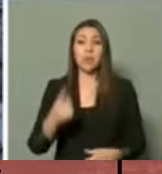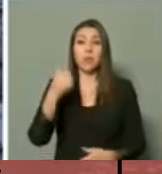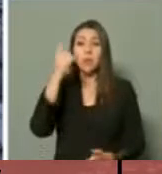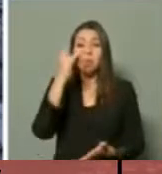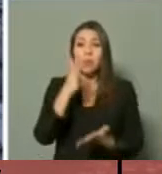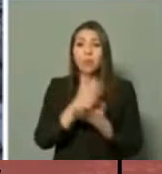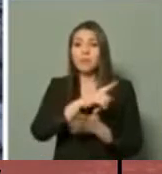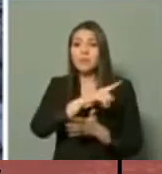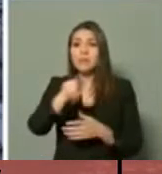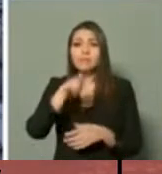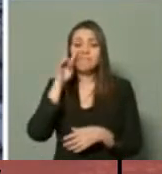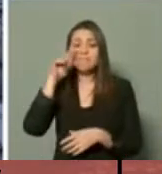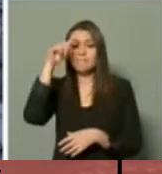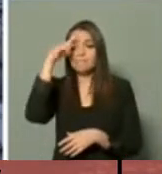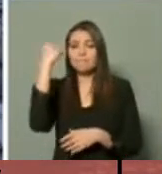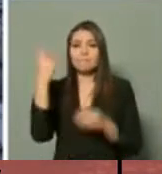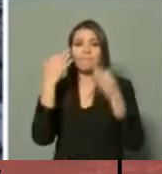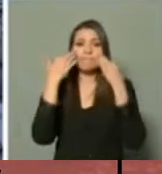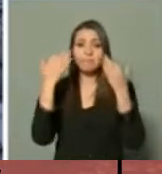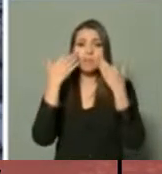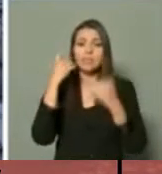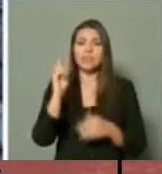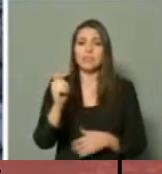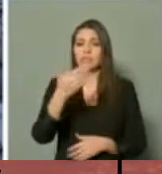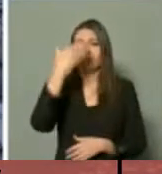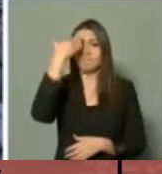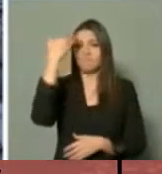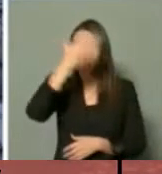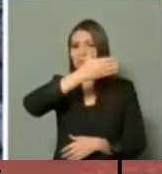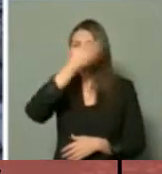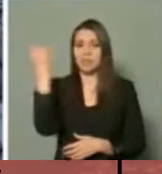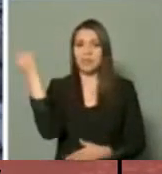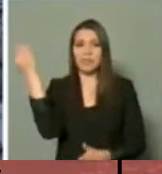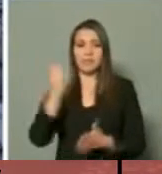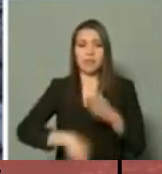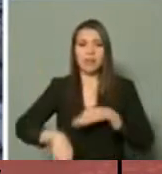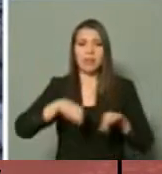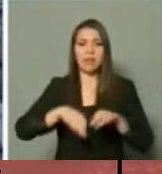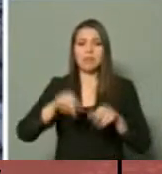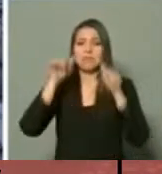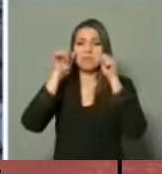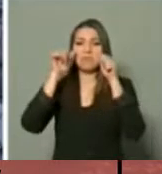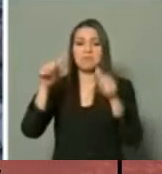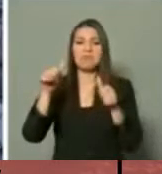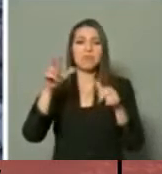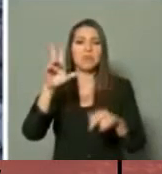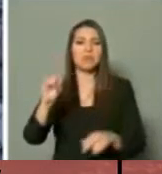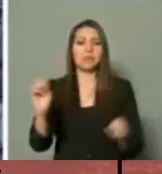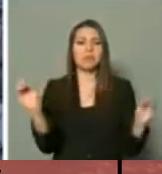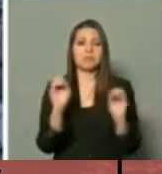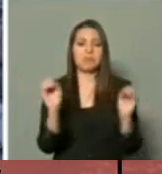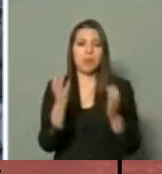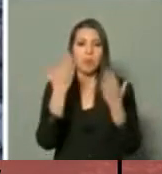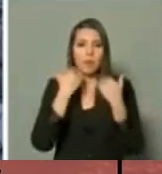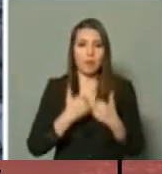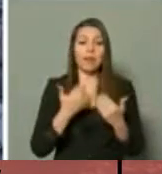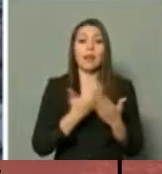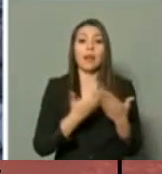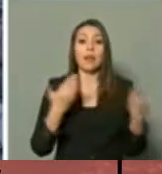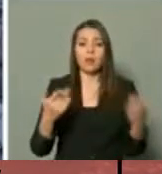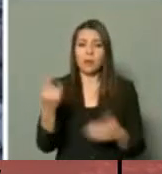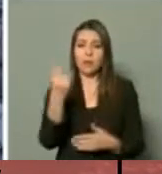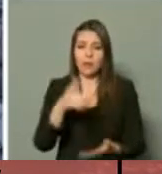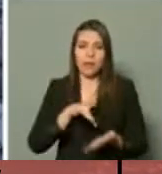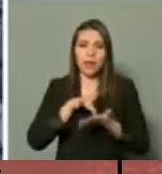es su ineficiencia, ineficacia y el poco interés que tienen por ti. Lo importante es que apoyes a las candidaturas